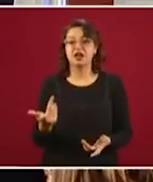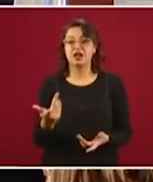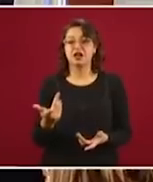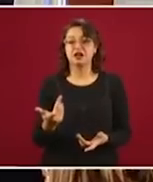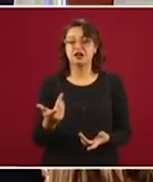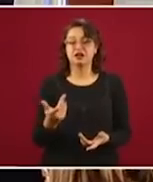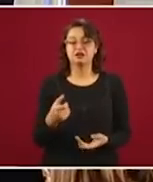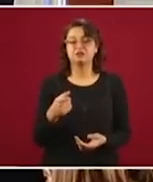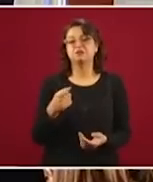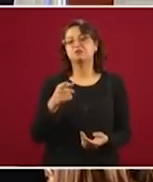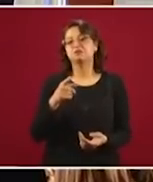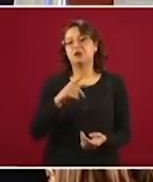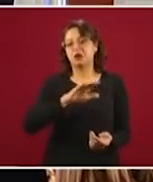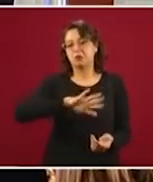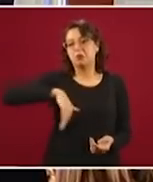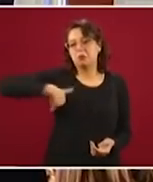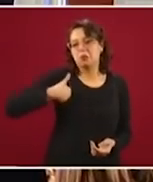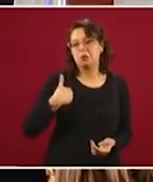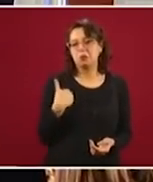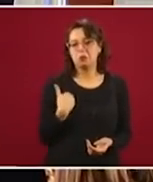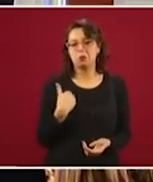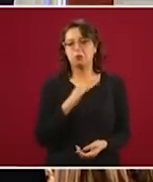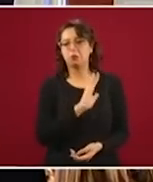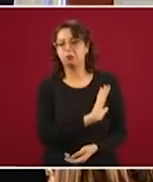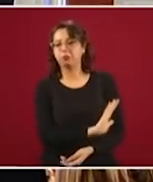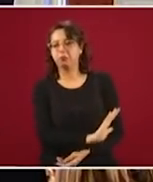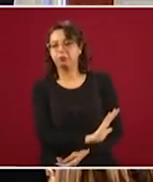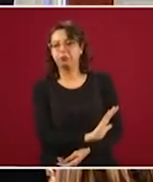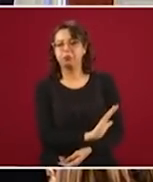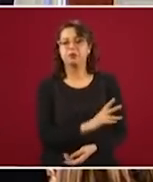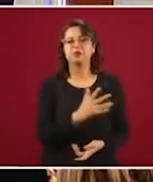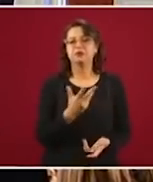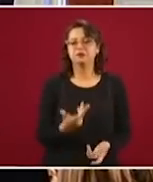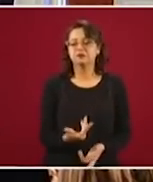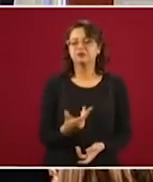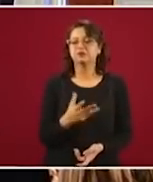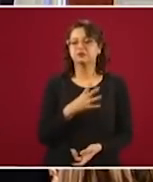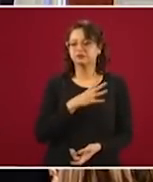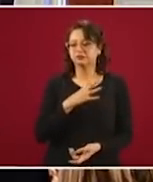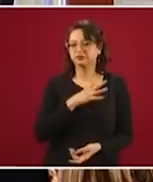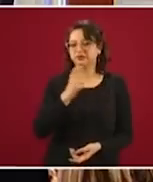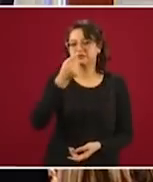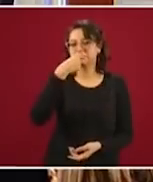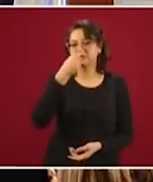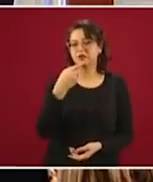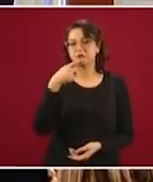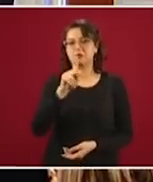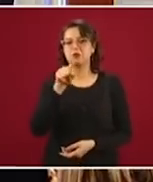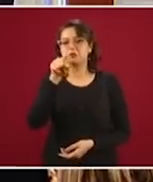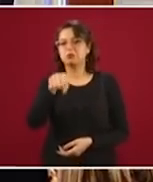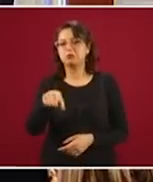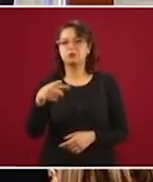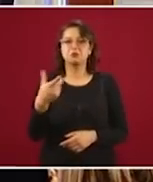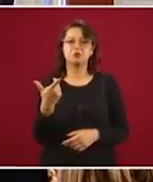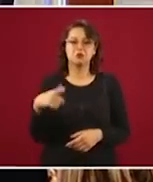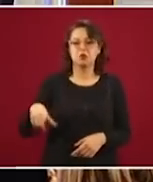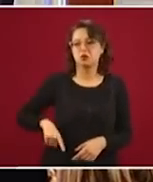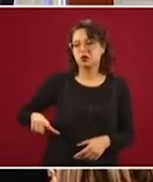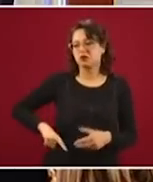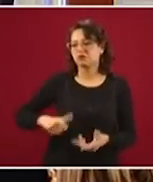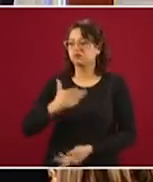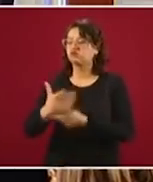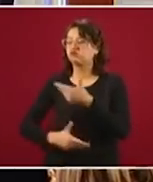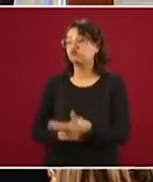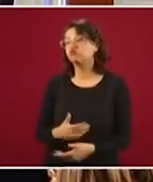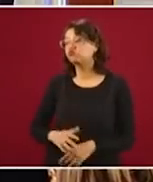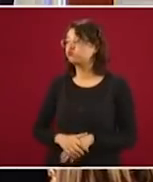funcionario negligente está el medicamento, pero está por alguna razón negándolo. Nuestra mejor manera de